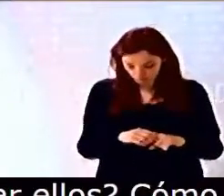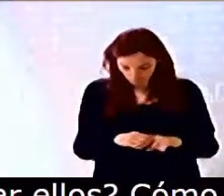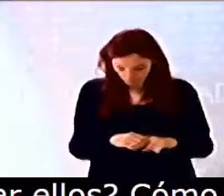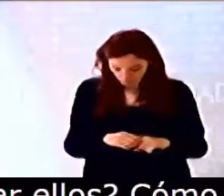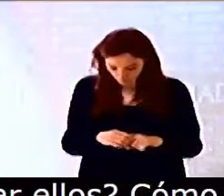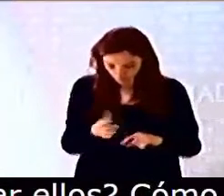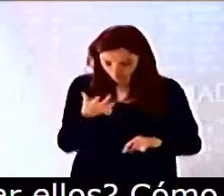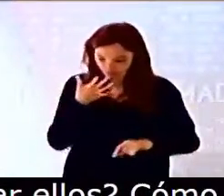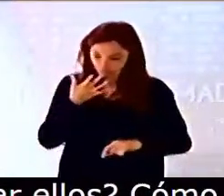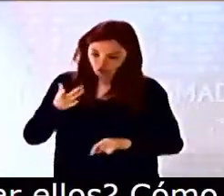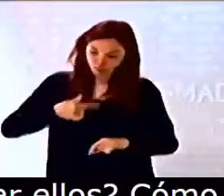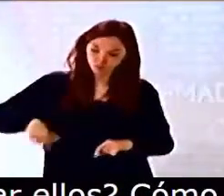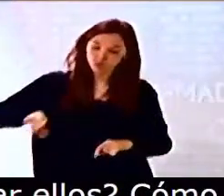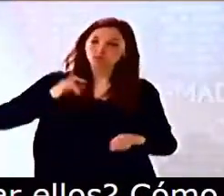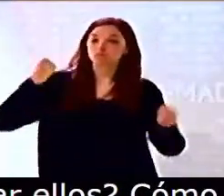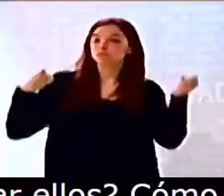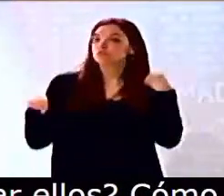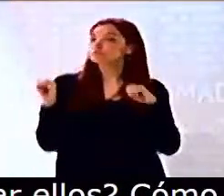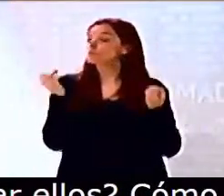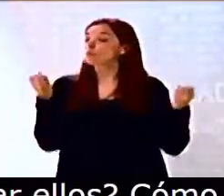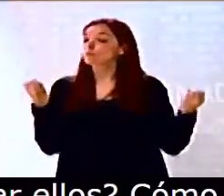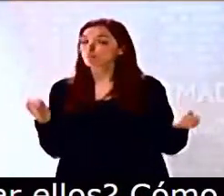Si nosotros nos comportamos bien